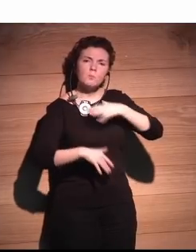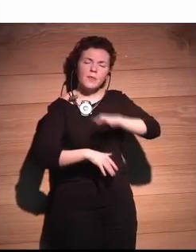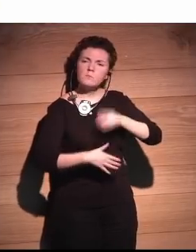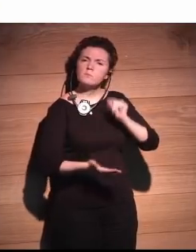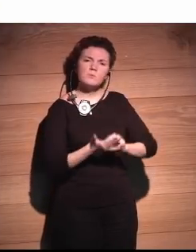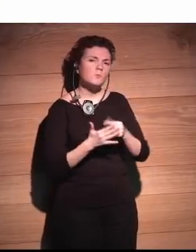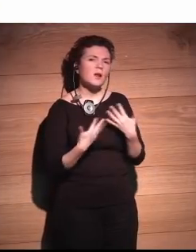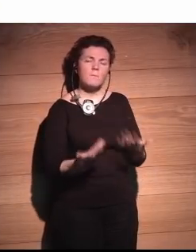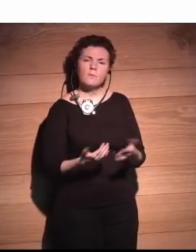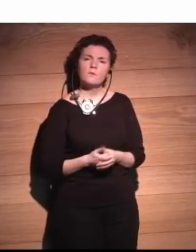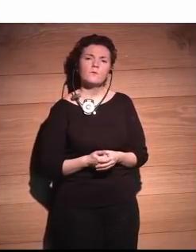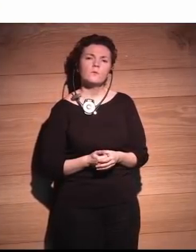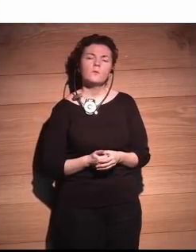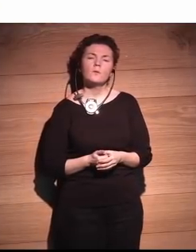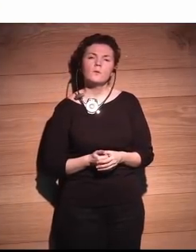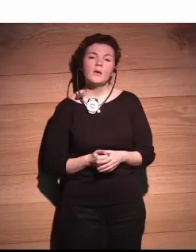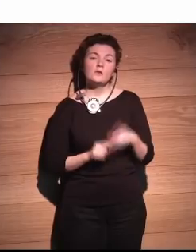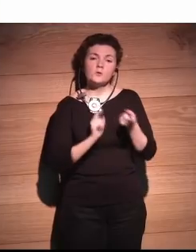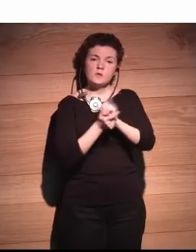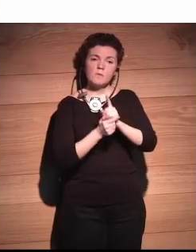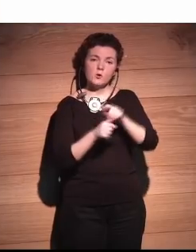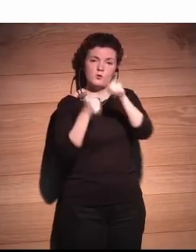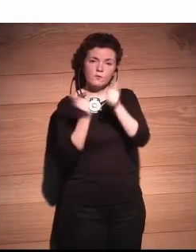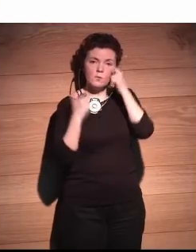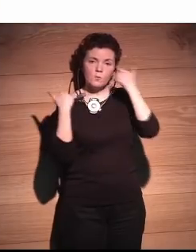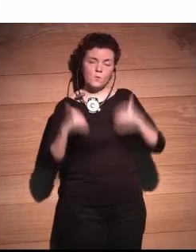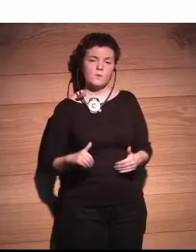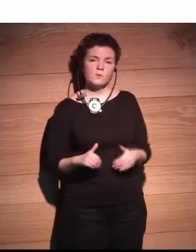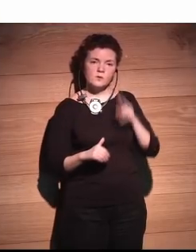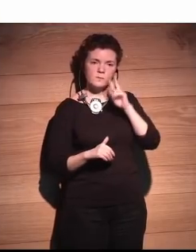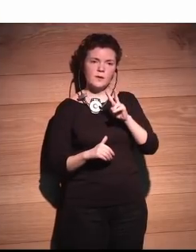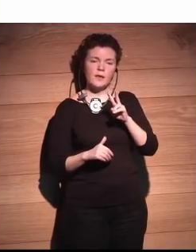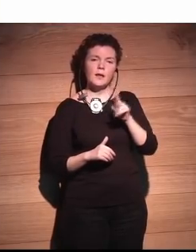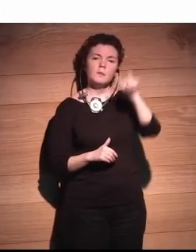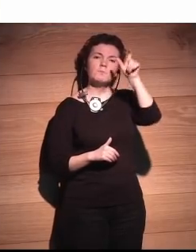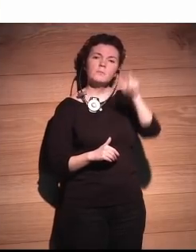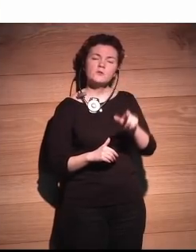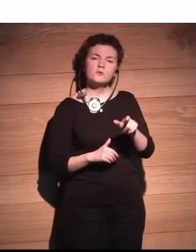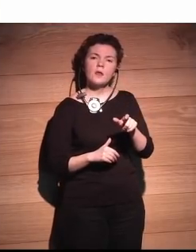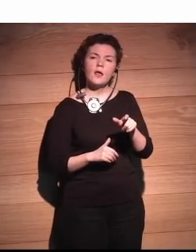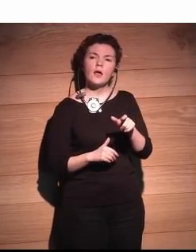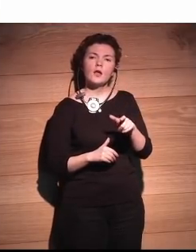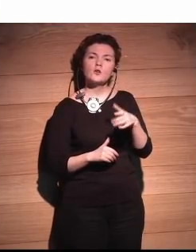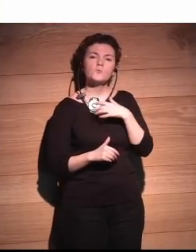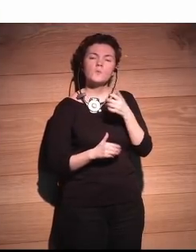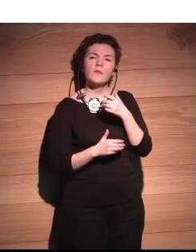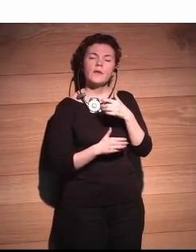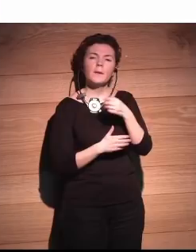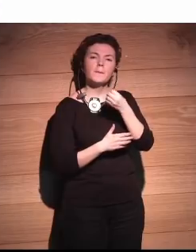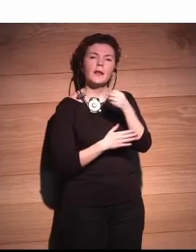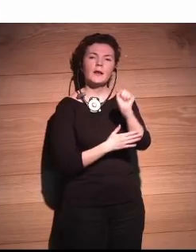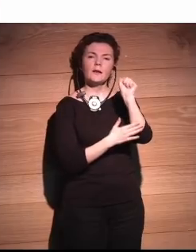mucho más rápido. Entonces, estos son los cambios posturales que vemos. El paciente no se puede poner